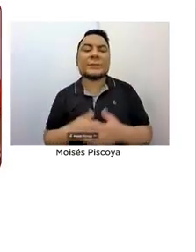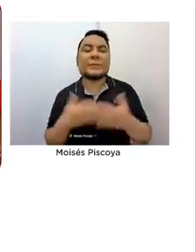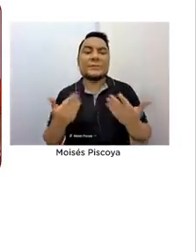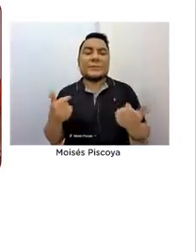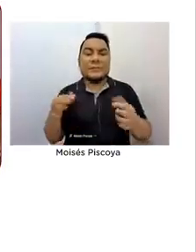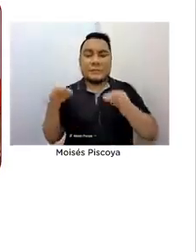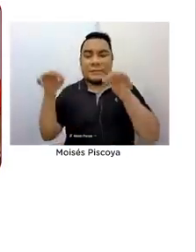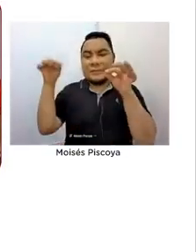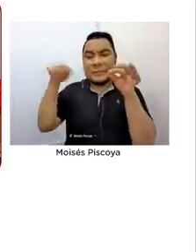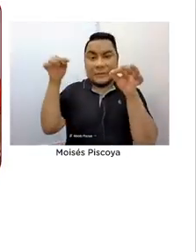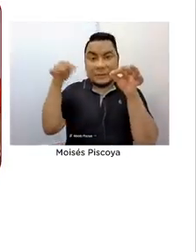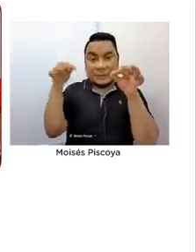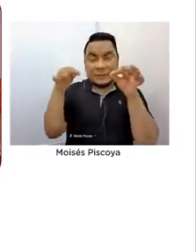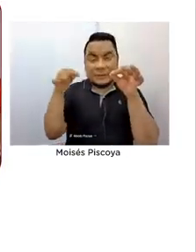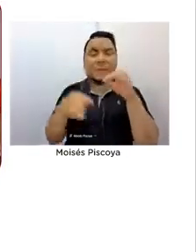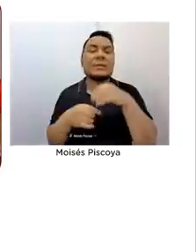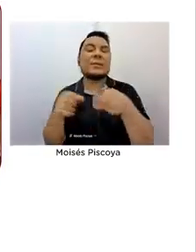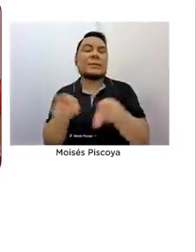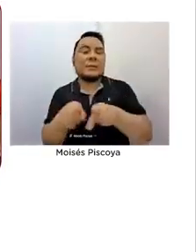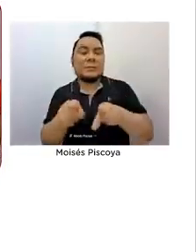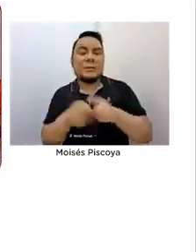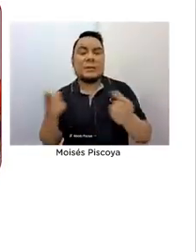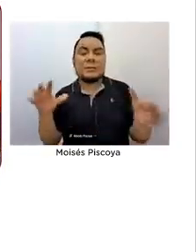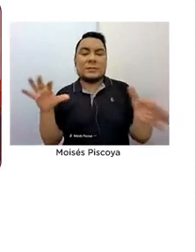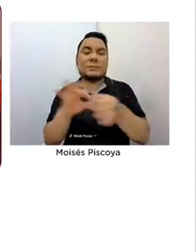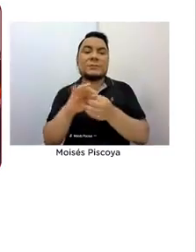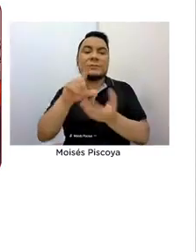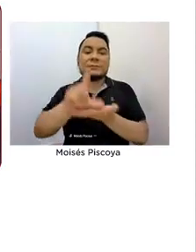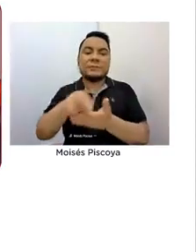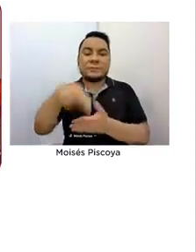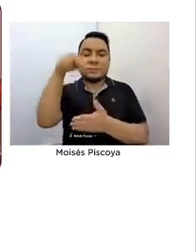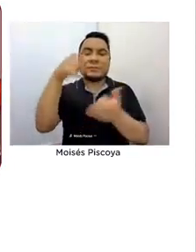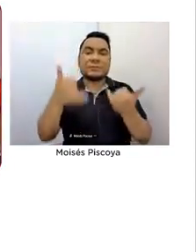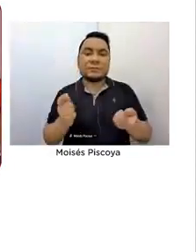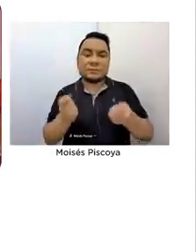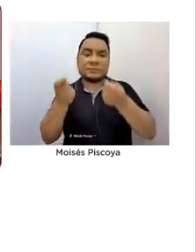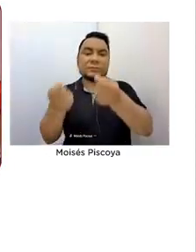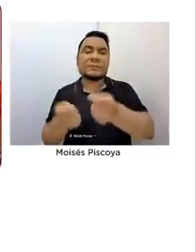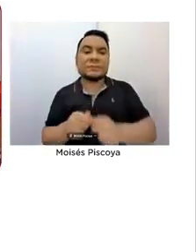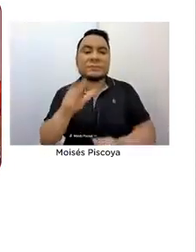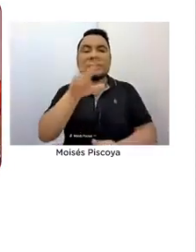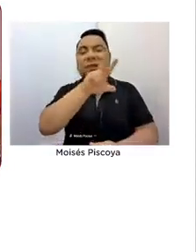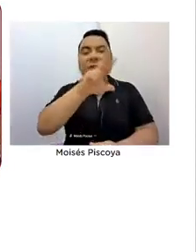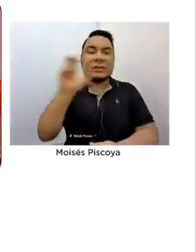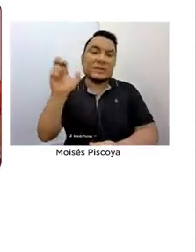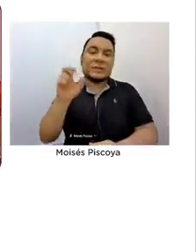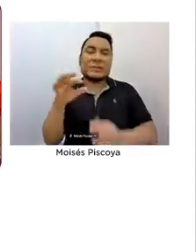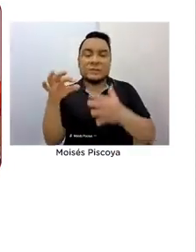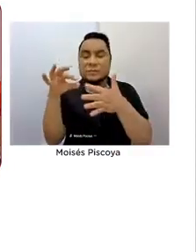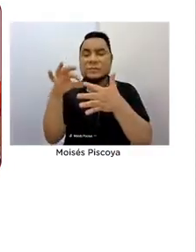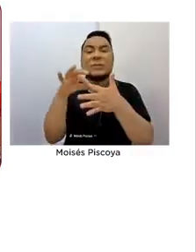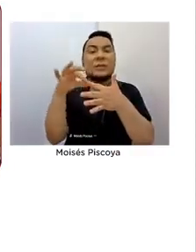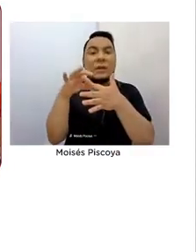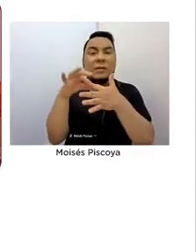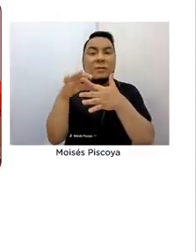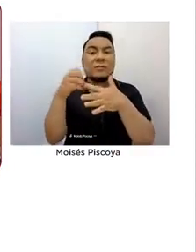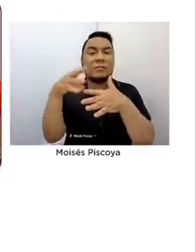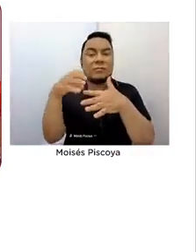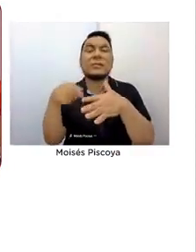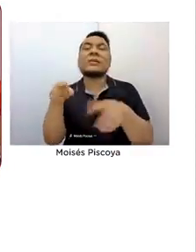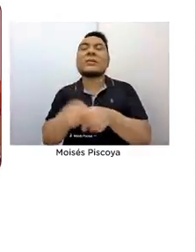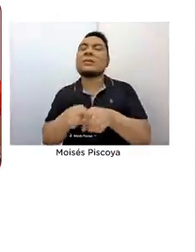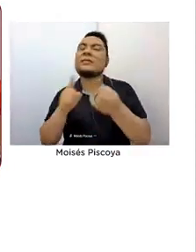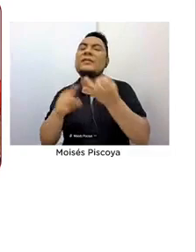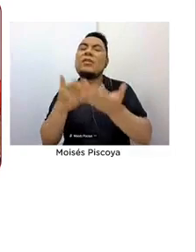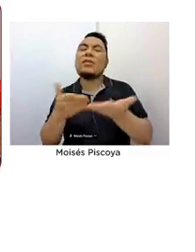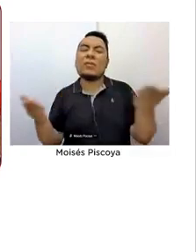estas. Además, con la DIRIS Lima Norte se han hecho entrega hoy día de 300 pulsioxímetros y diversos materiales de